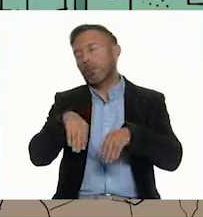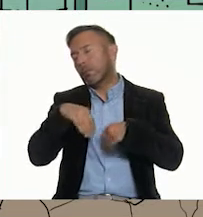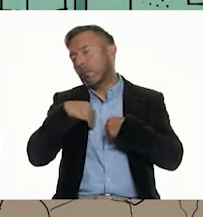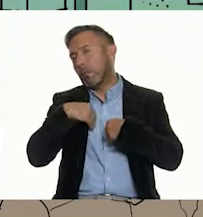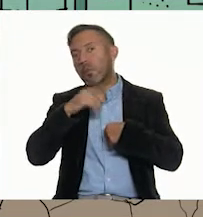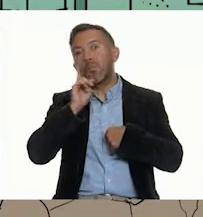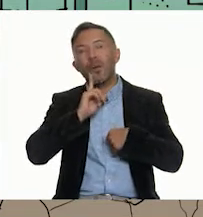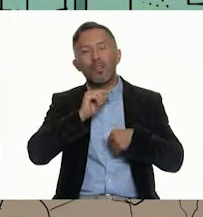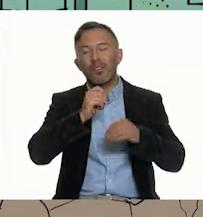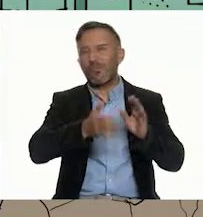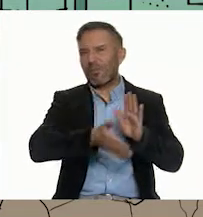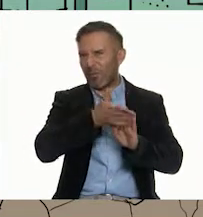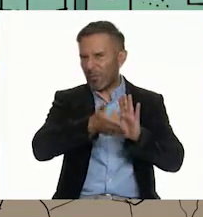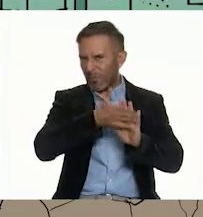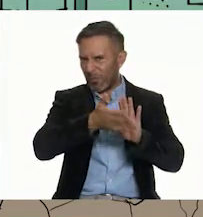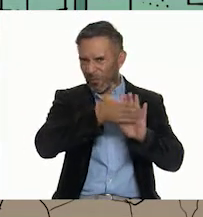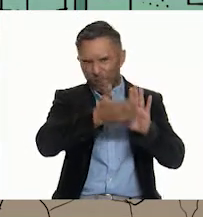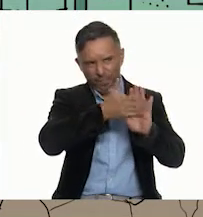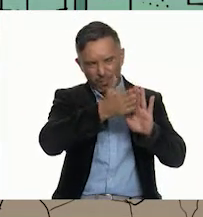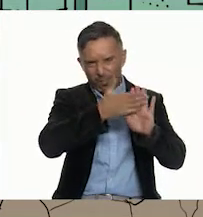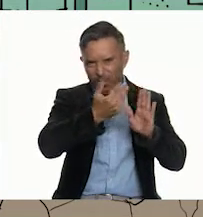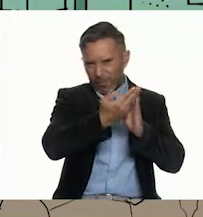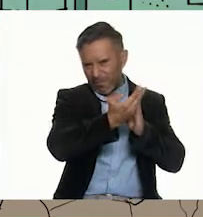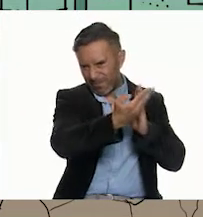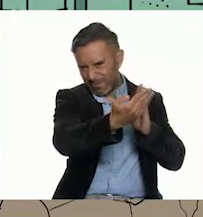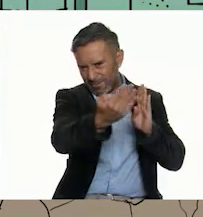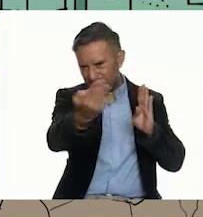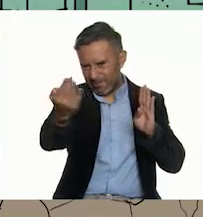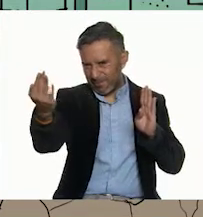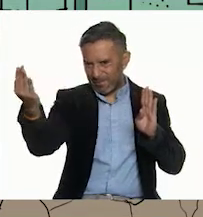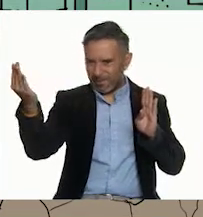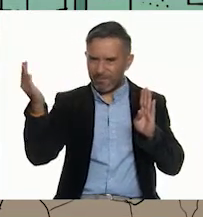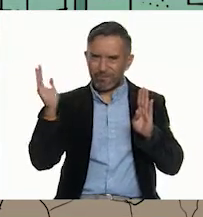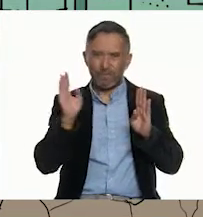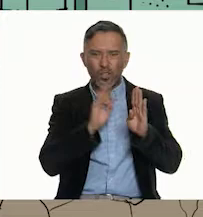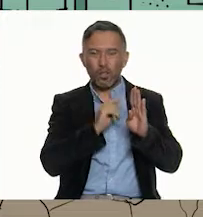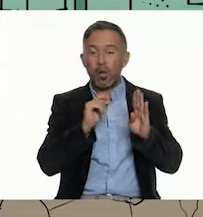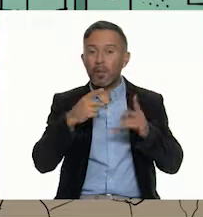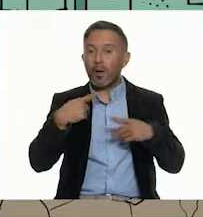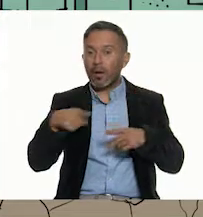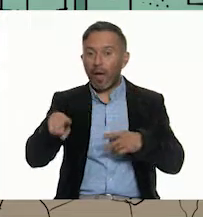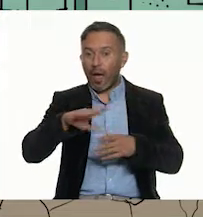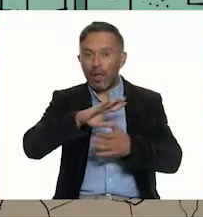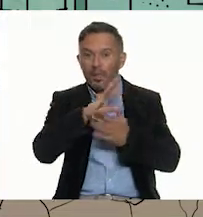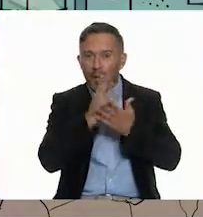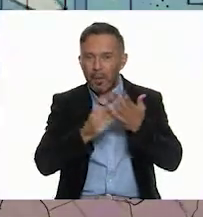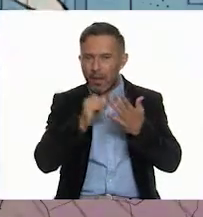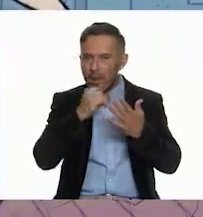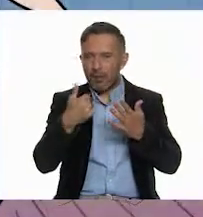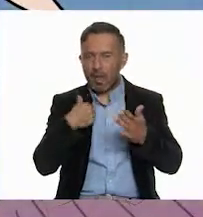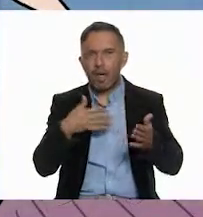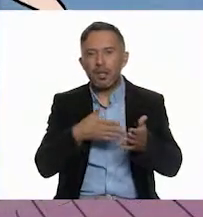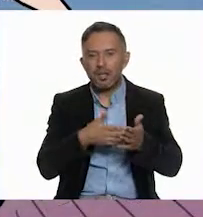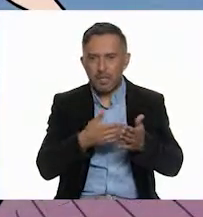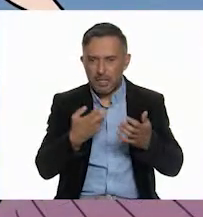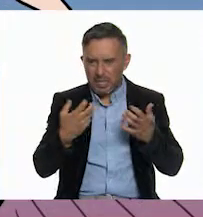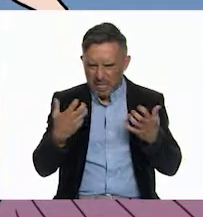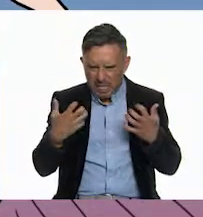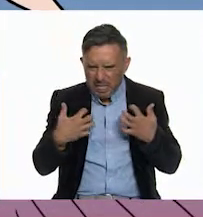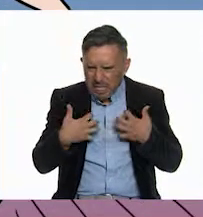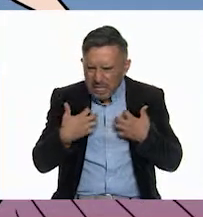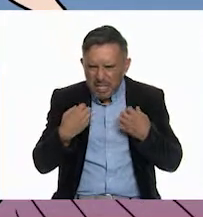pueblo para que ya nadie pudiera escapar de él. Y desde entonces volvió a ser la peor, la más peor,